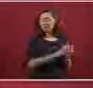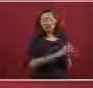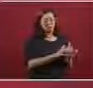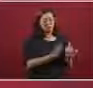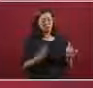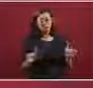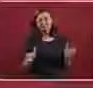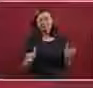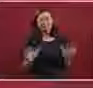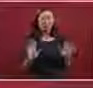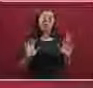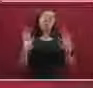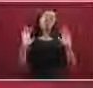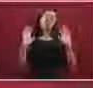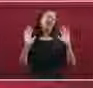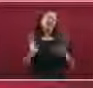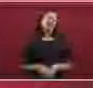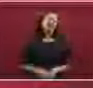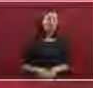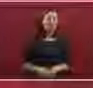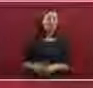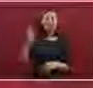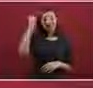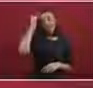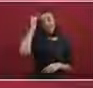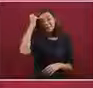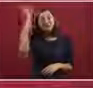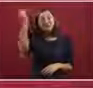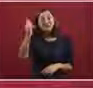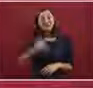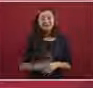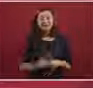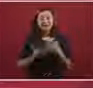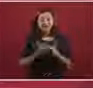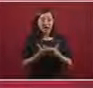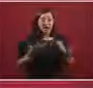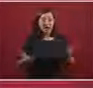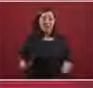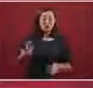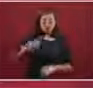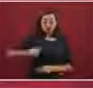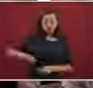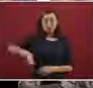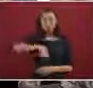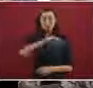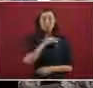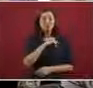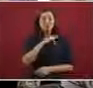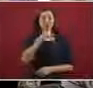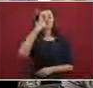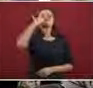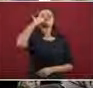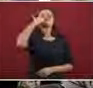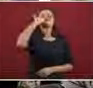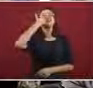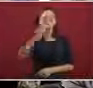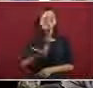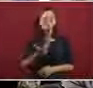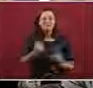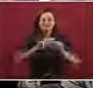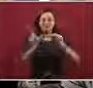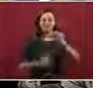Entonces, imagínense si nosotros estamos planteando una transformación,